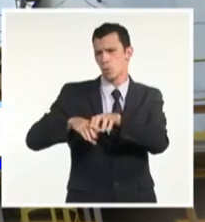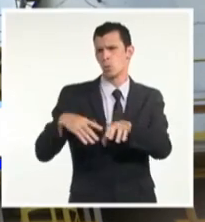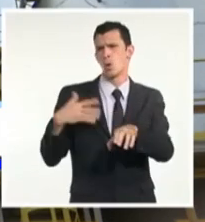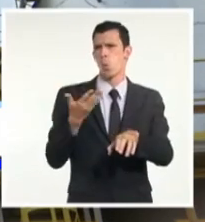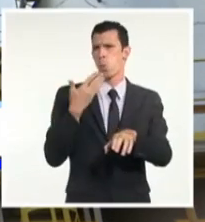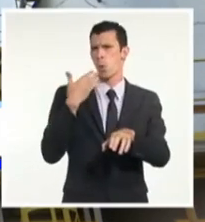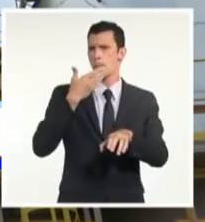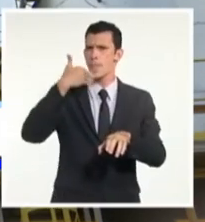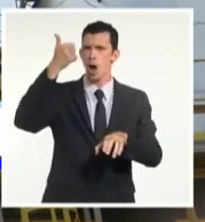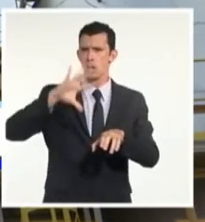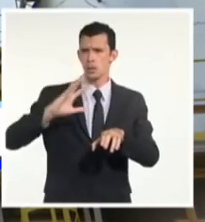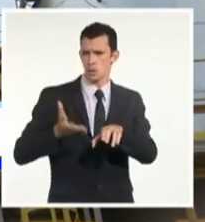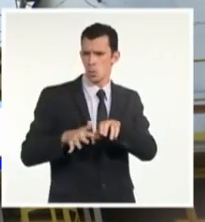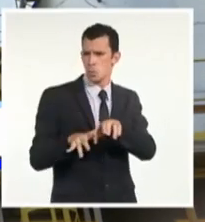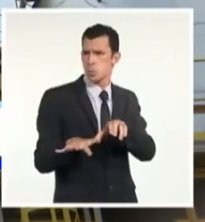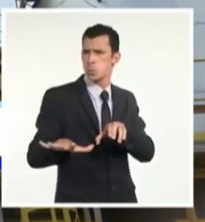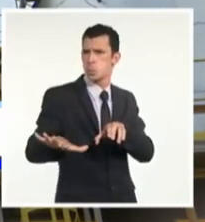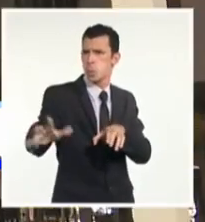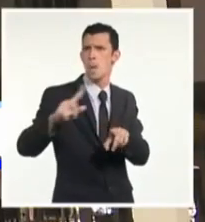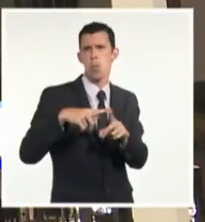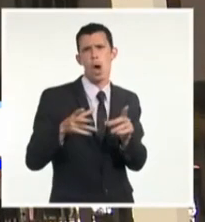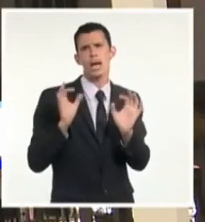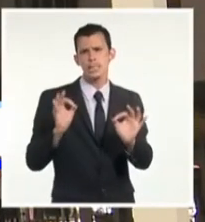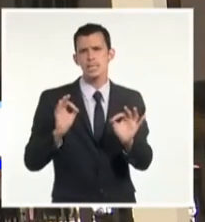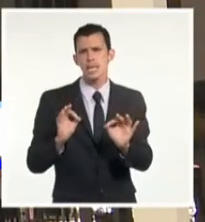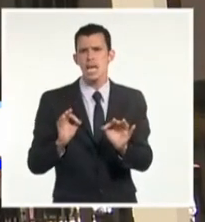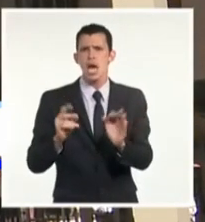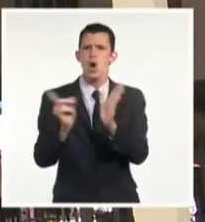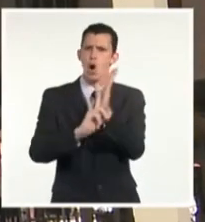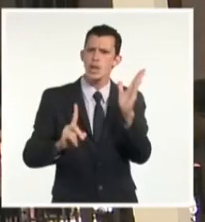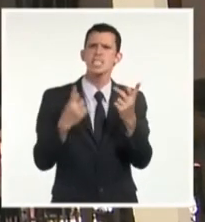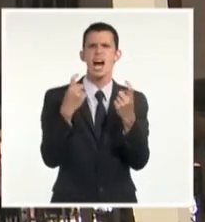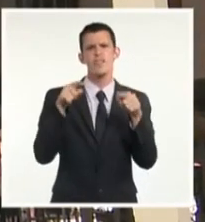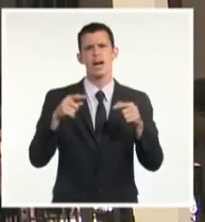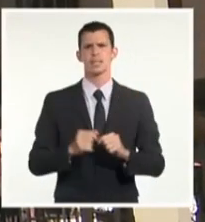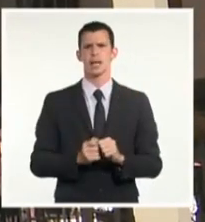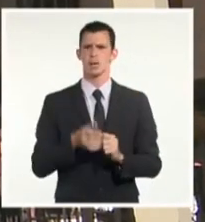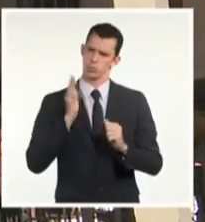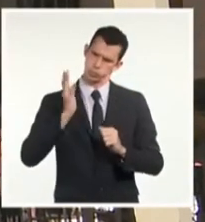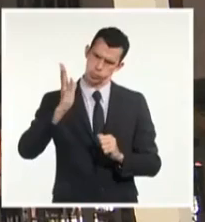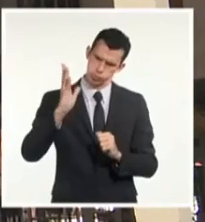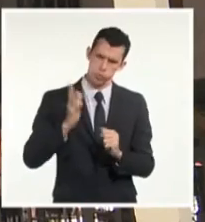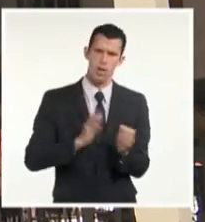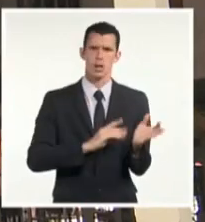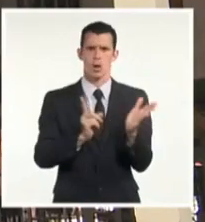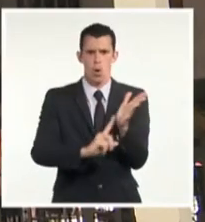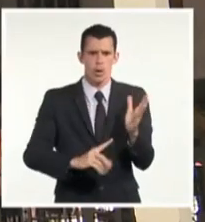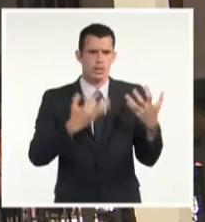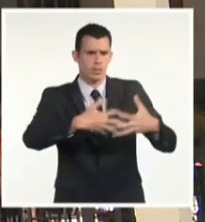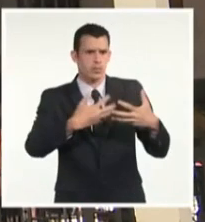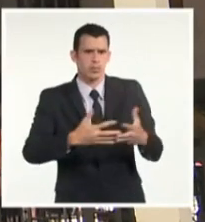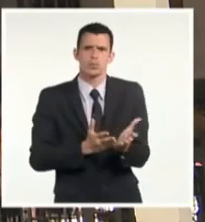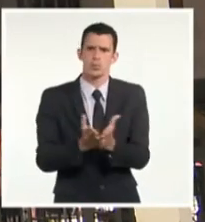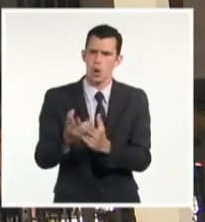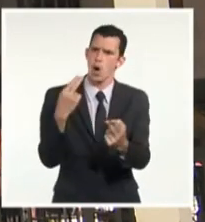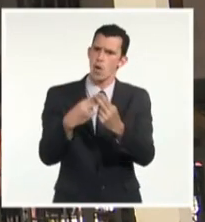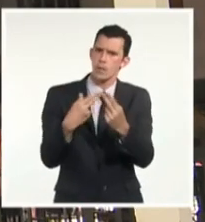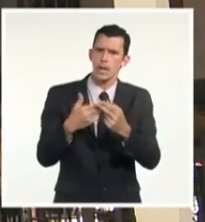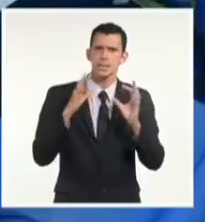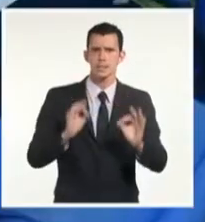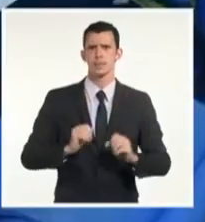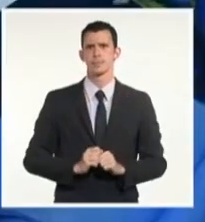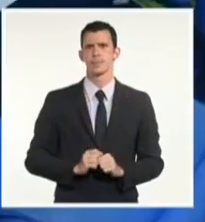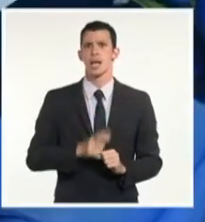en las próximas horas coincidirá con la entrada de otras máquinas, entre ellas Mariel